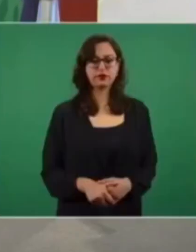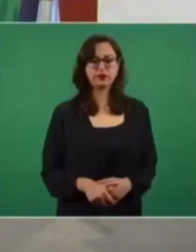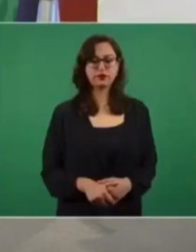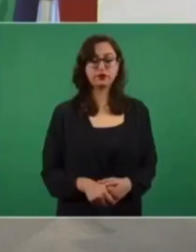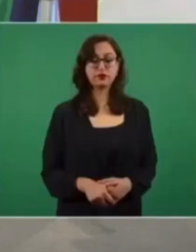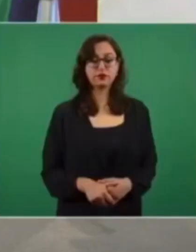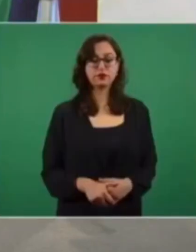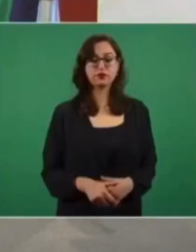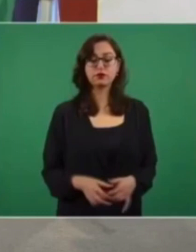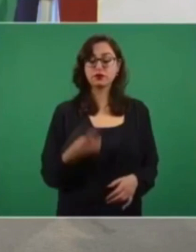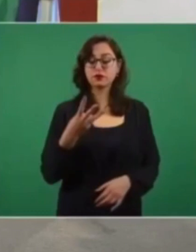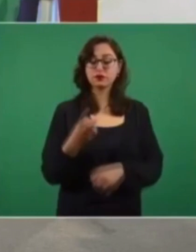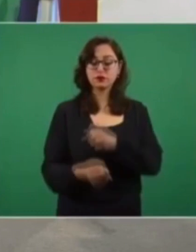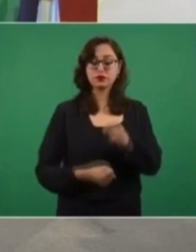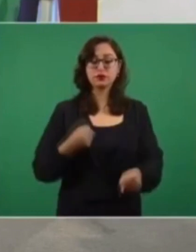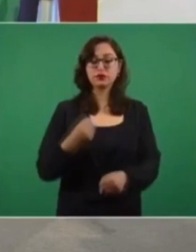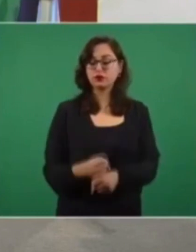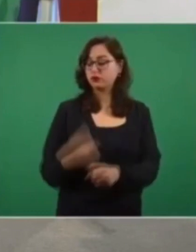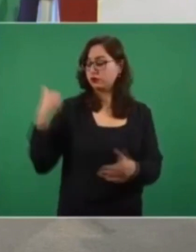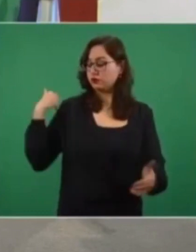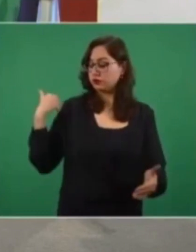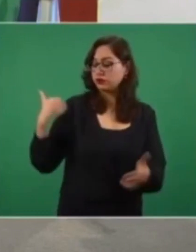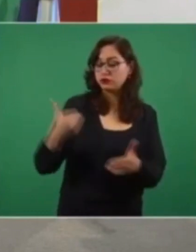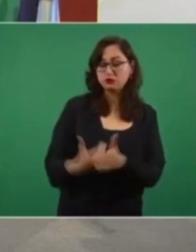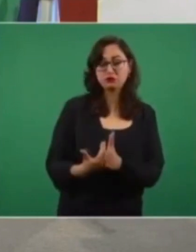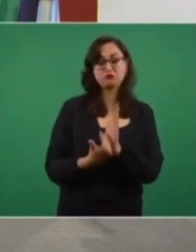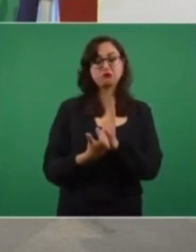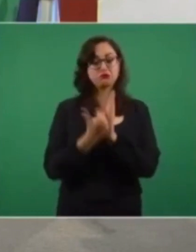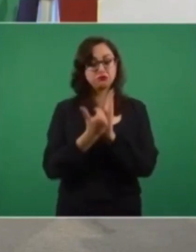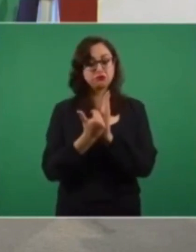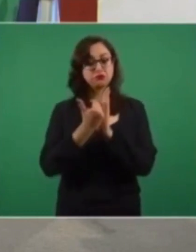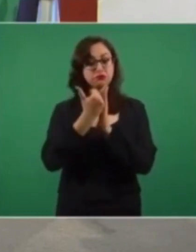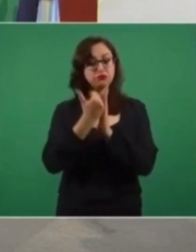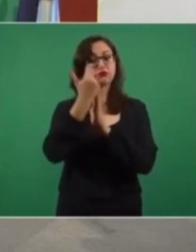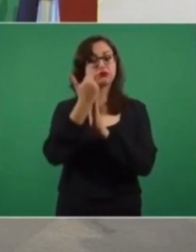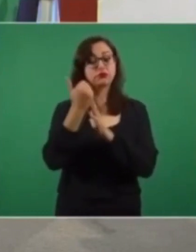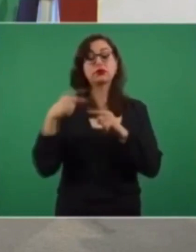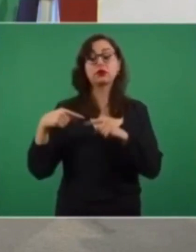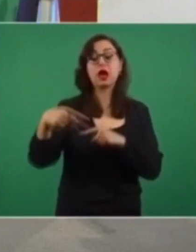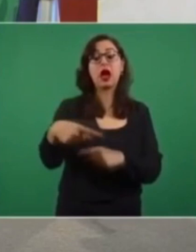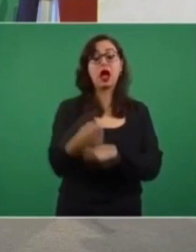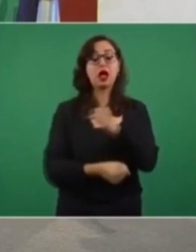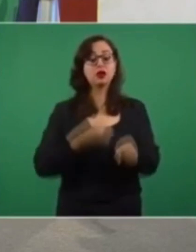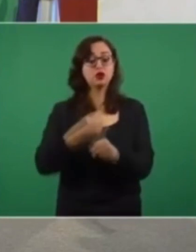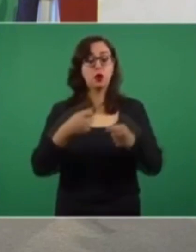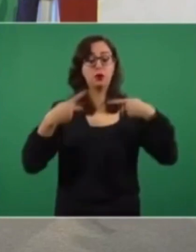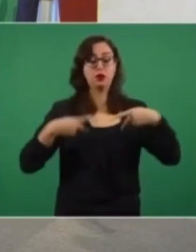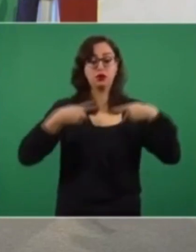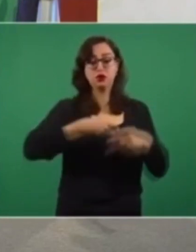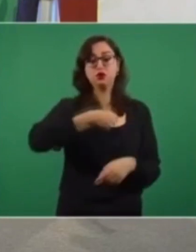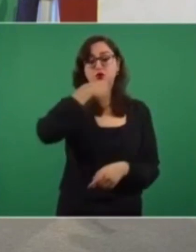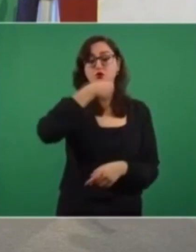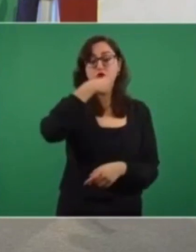pensiones para el bienestar registraron un incremento, por lo que este año las personas adultas mayores y las personas